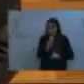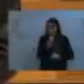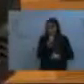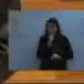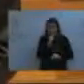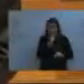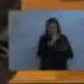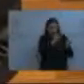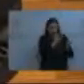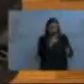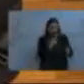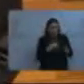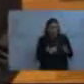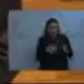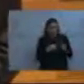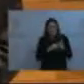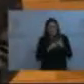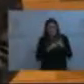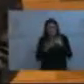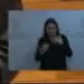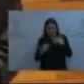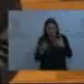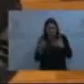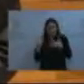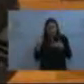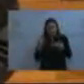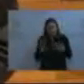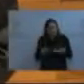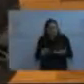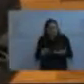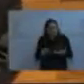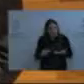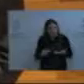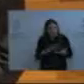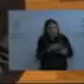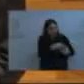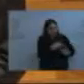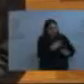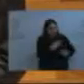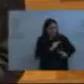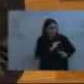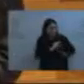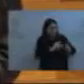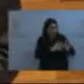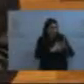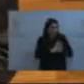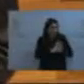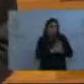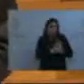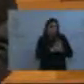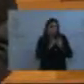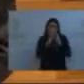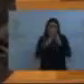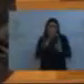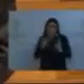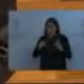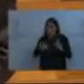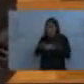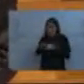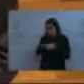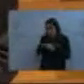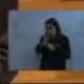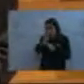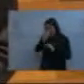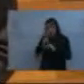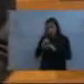usted no sé qué del proyecto de organización 8 años después. Lo que me contesta implica que las viviendas se van a tener que ocupar en el 2020